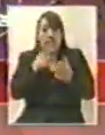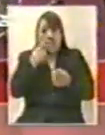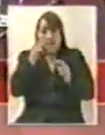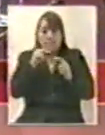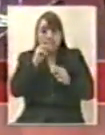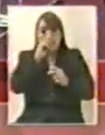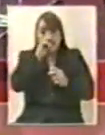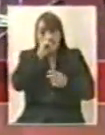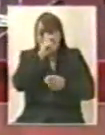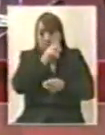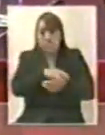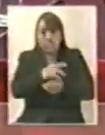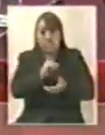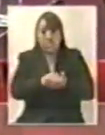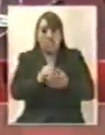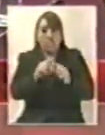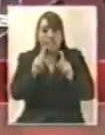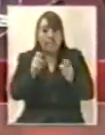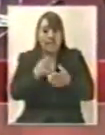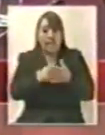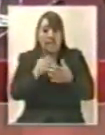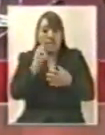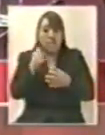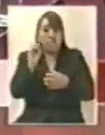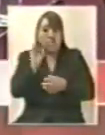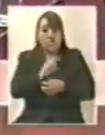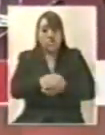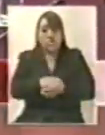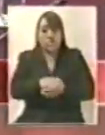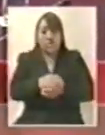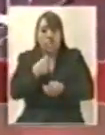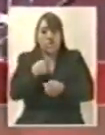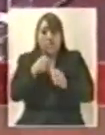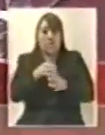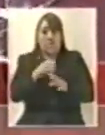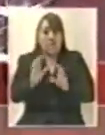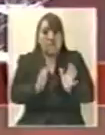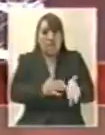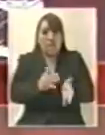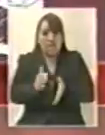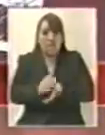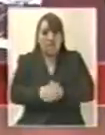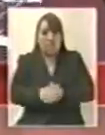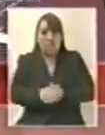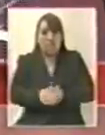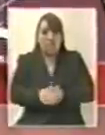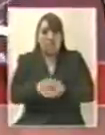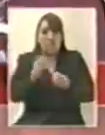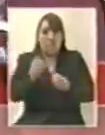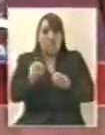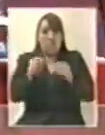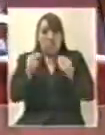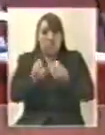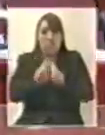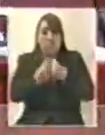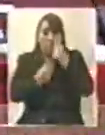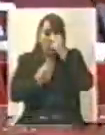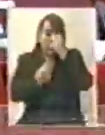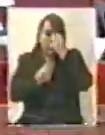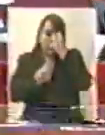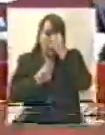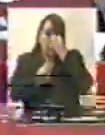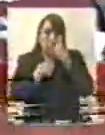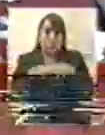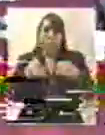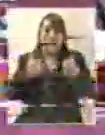segundo no necesariamente tiene que ser visto. Porque hay una pregunta que creo nunca debe dejarse de lado.